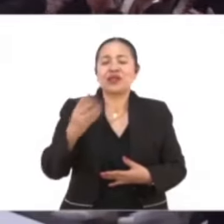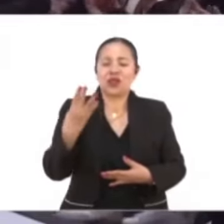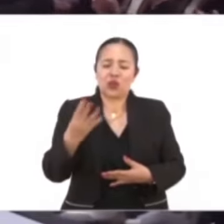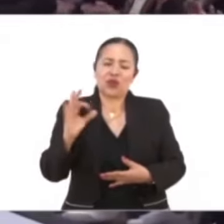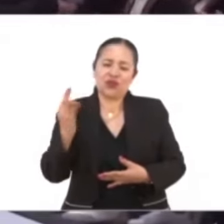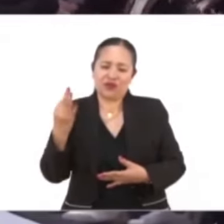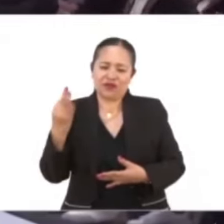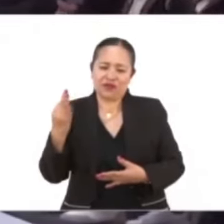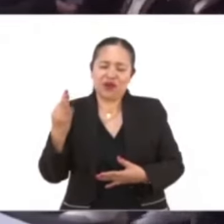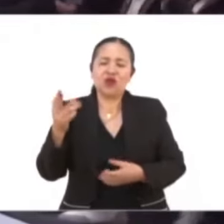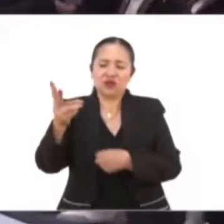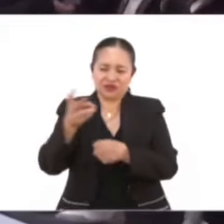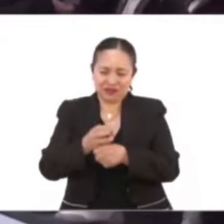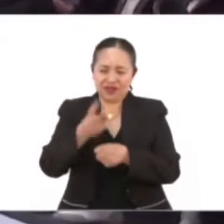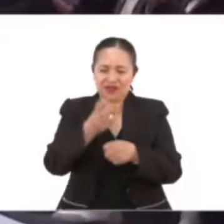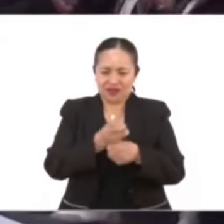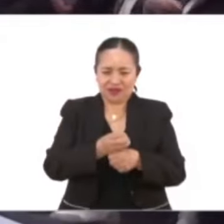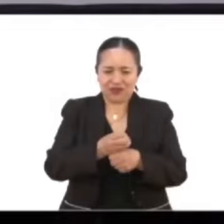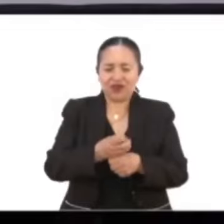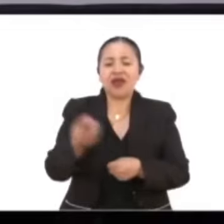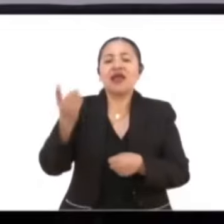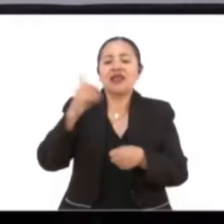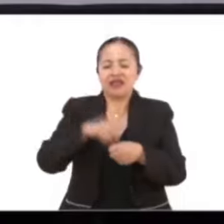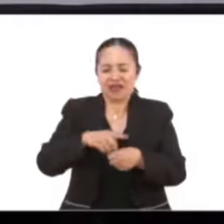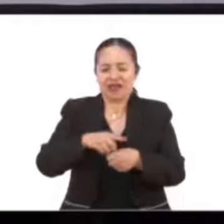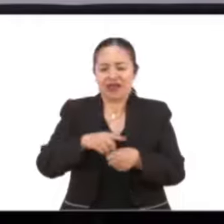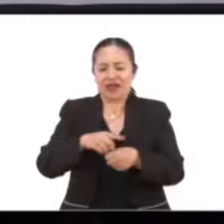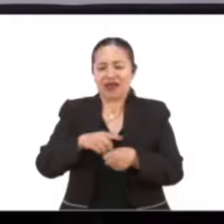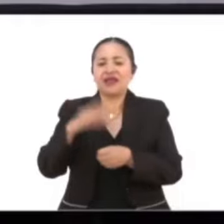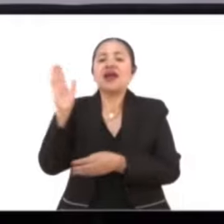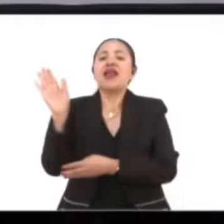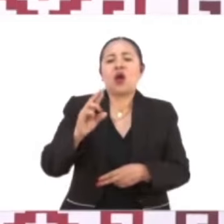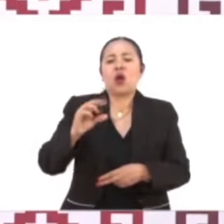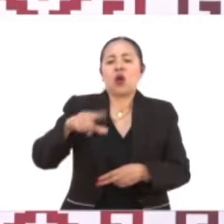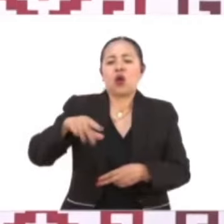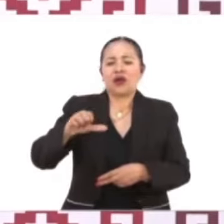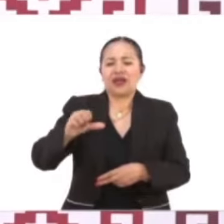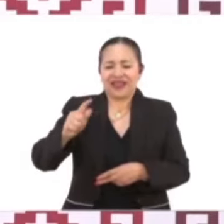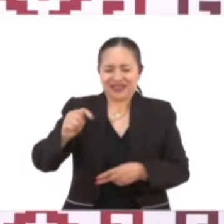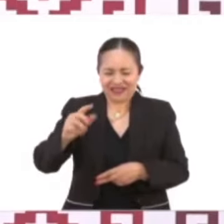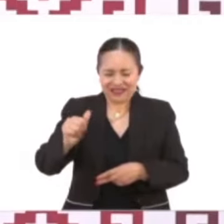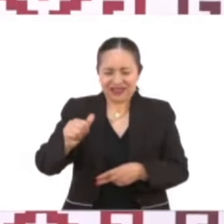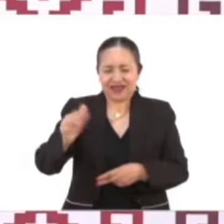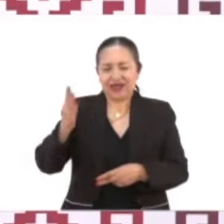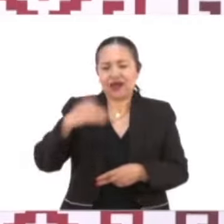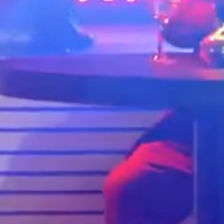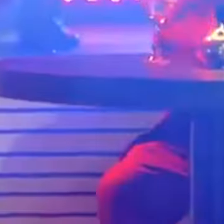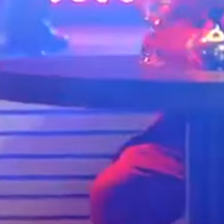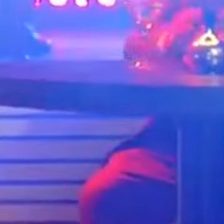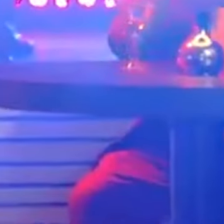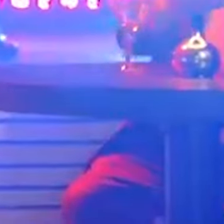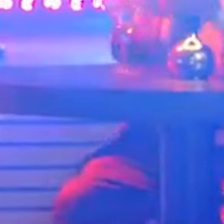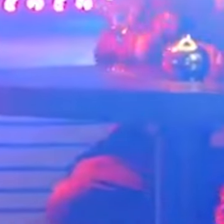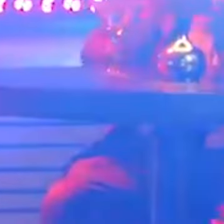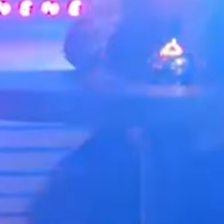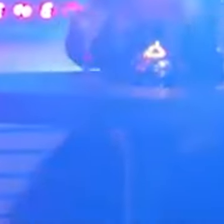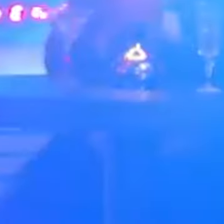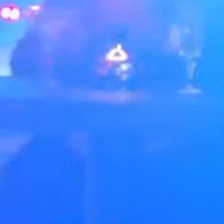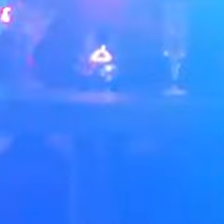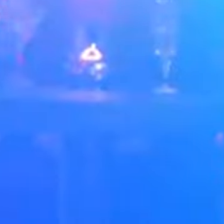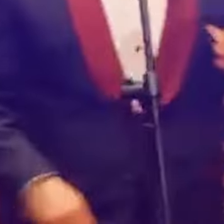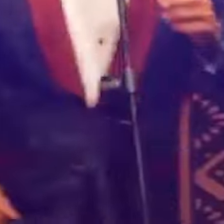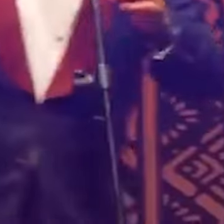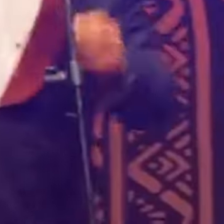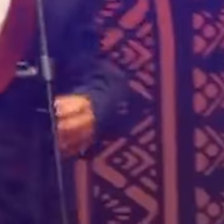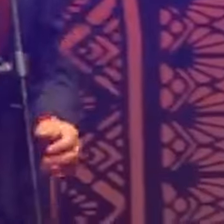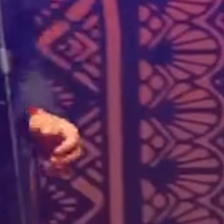se publicará en la Gaceta Oficial de la Declaratoria de los Carnavales en la Ciudad de México como Patrimonio Cultural Inmaterial. Por ello, el domingo 4 de